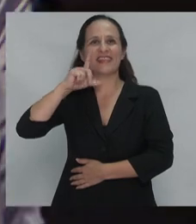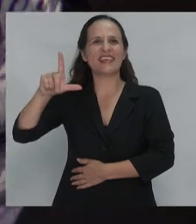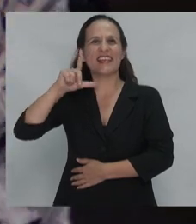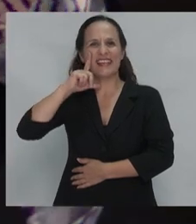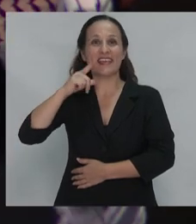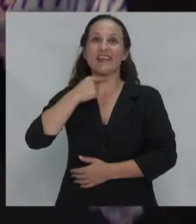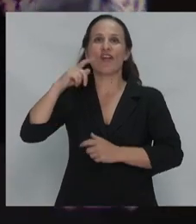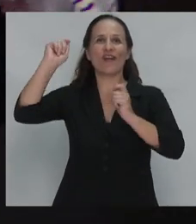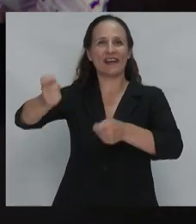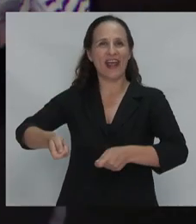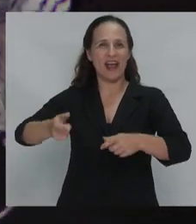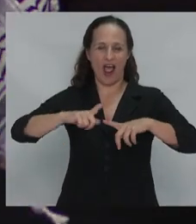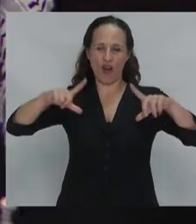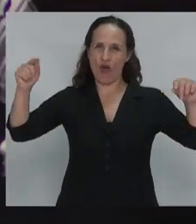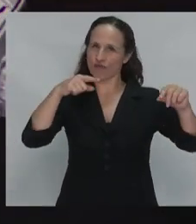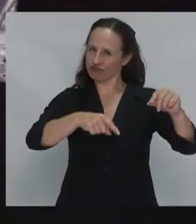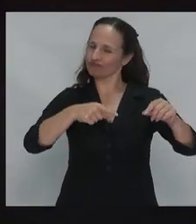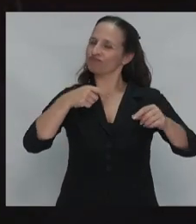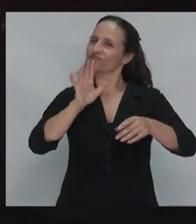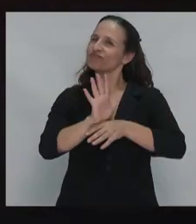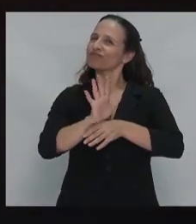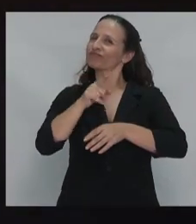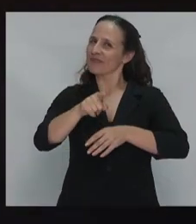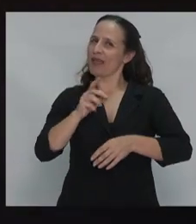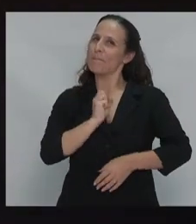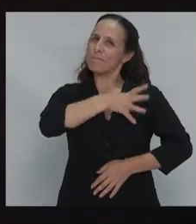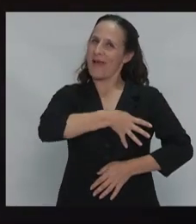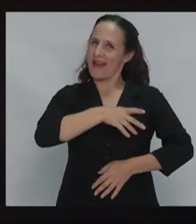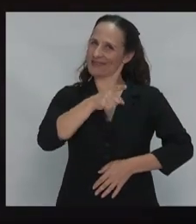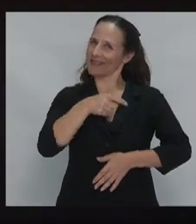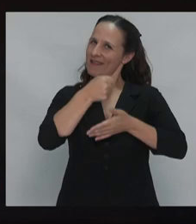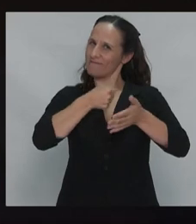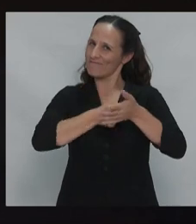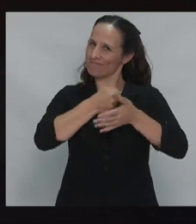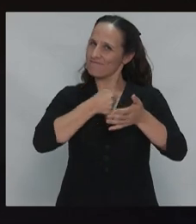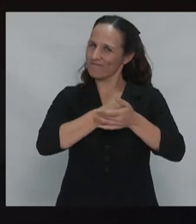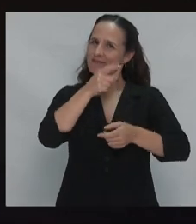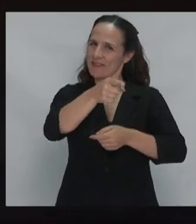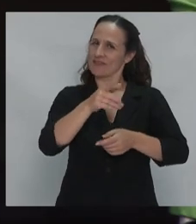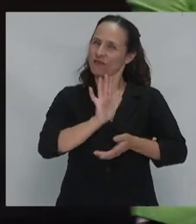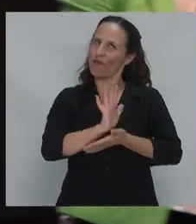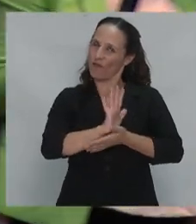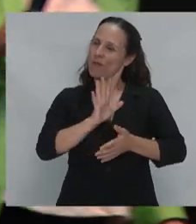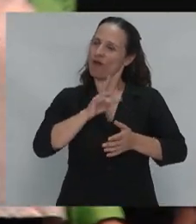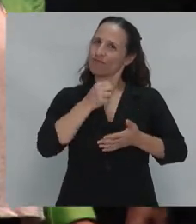un símbolo palestino de resistencia, que Yasser Arafat hizo un símbolo universal.